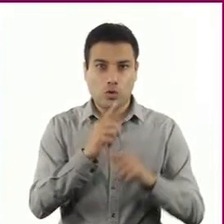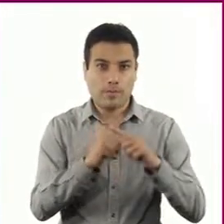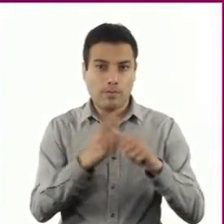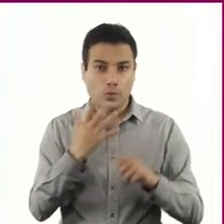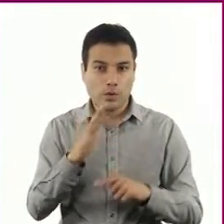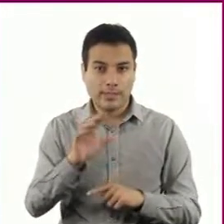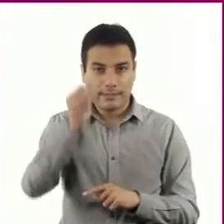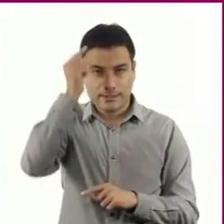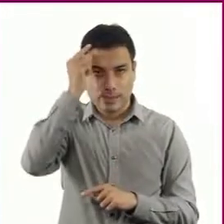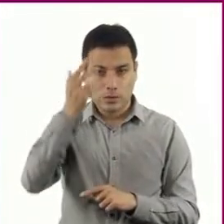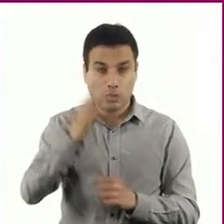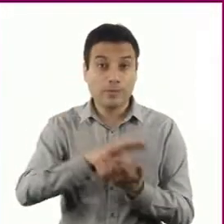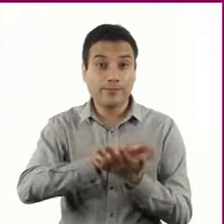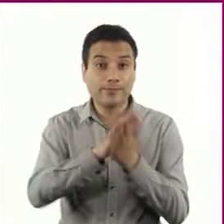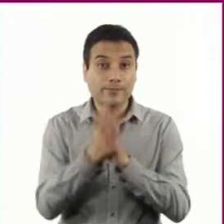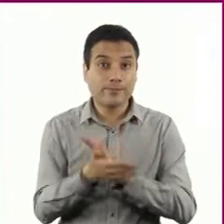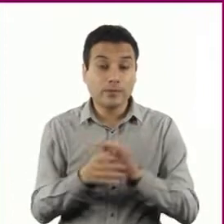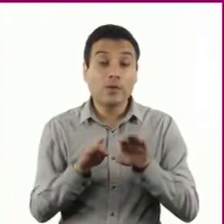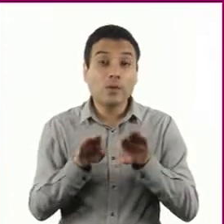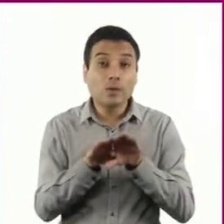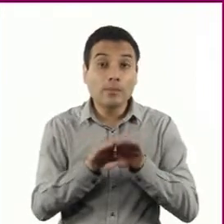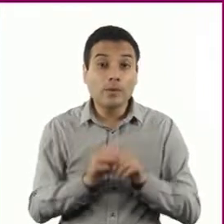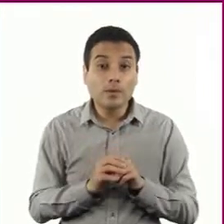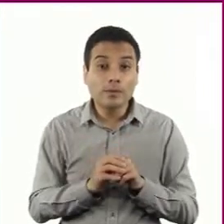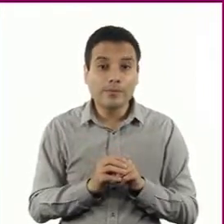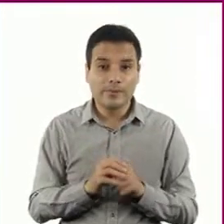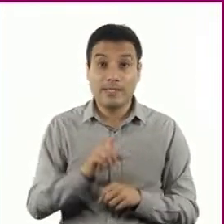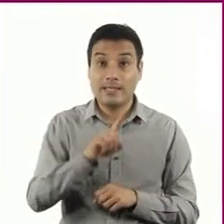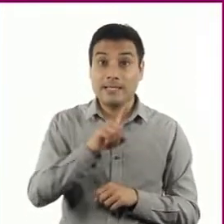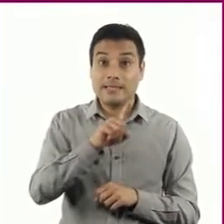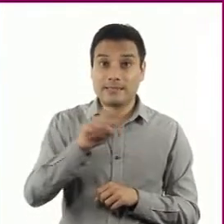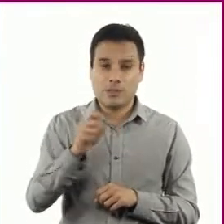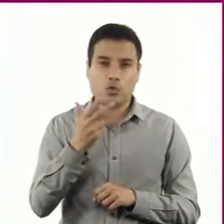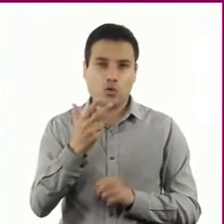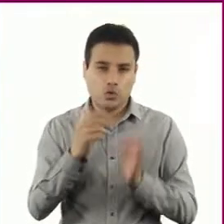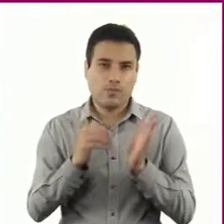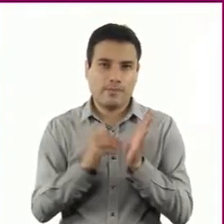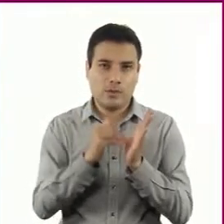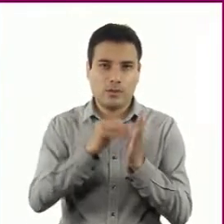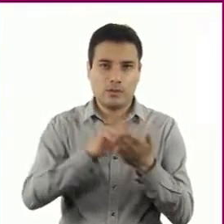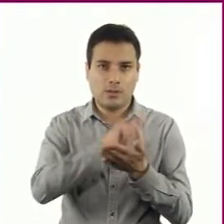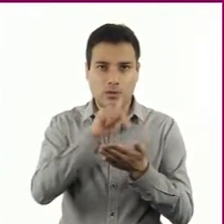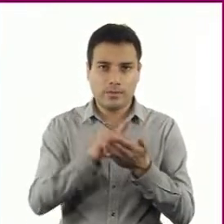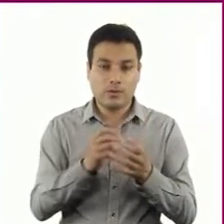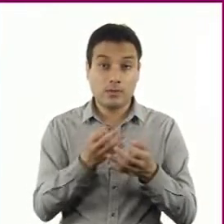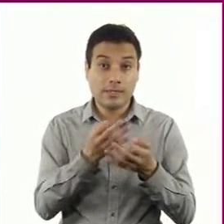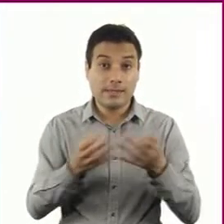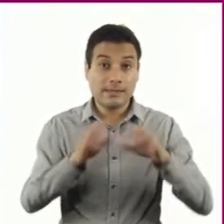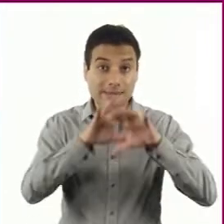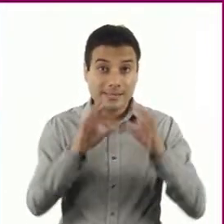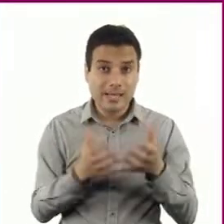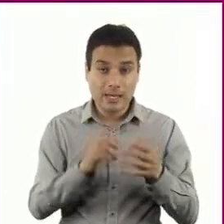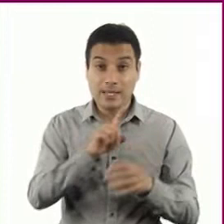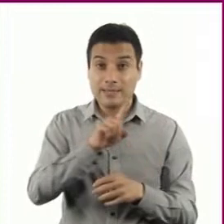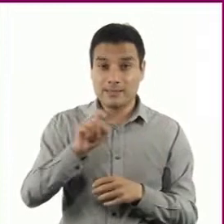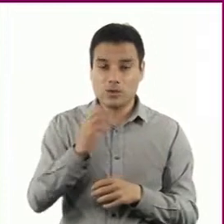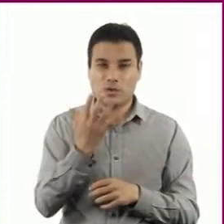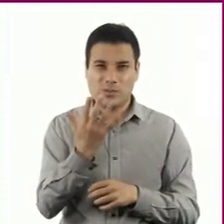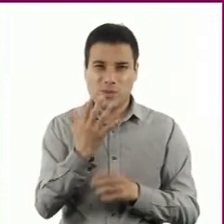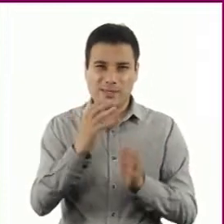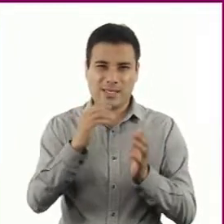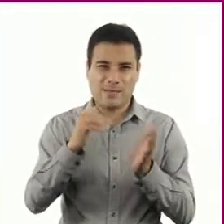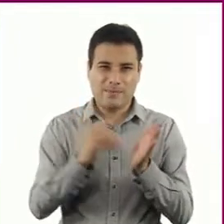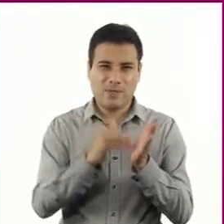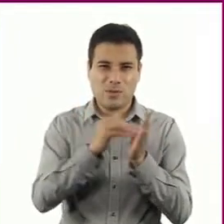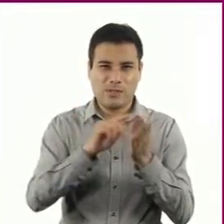kilómetros. En notación decimal es igual a 108 millones de kilómetros. La Tierra, que está a 150 millones de kilómetros del